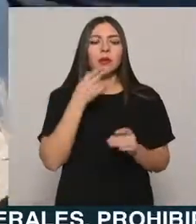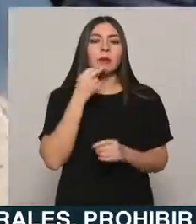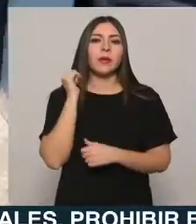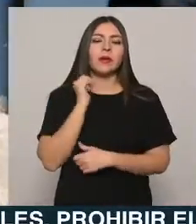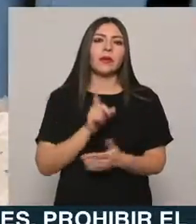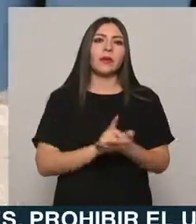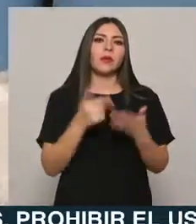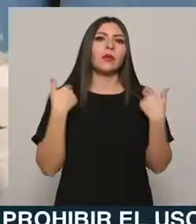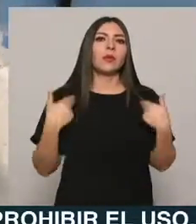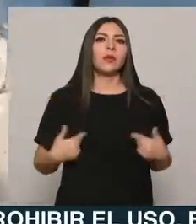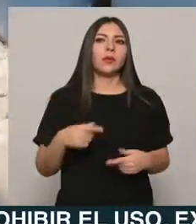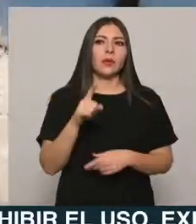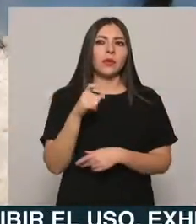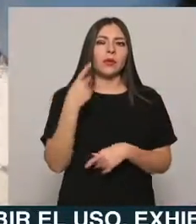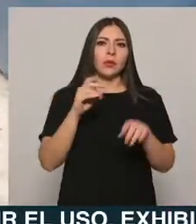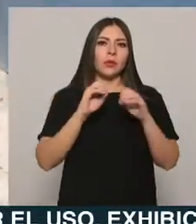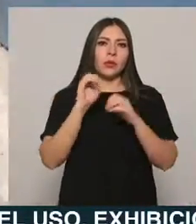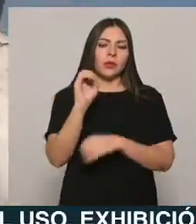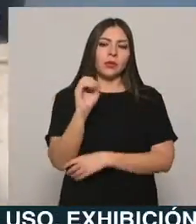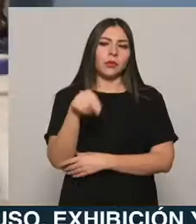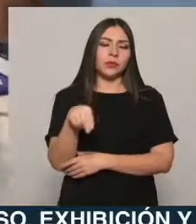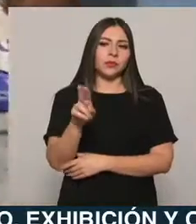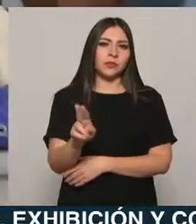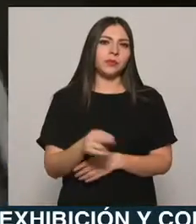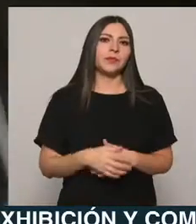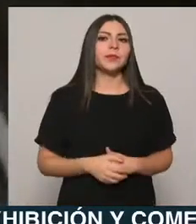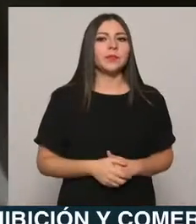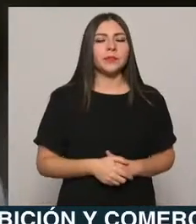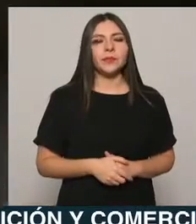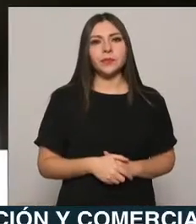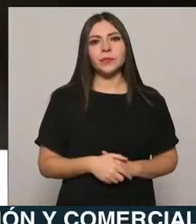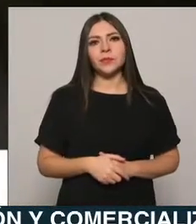Humanos del Agua de la Organización de las Naciones Unidas.